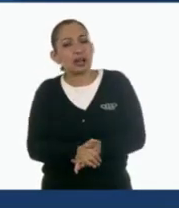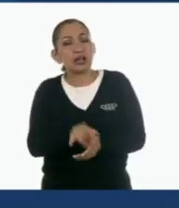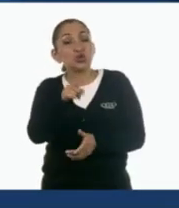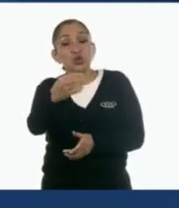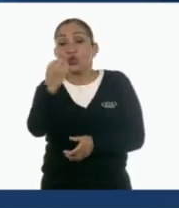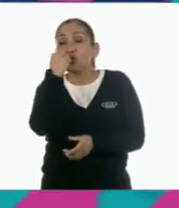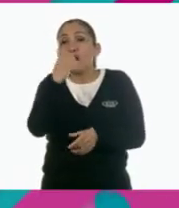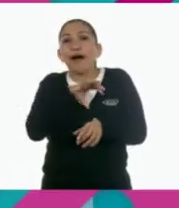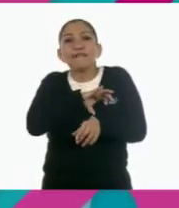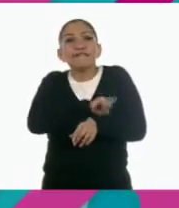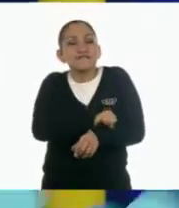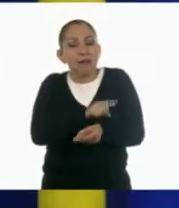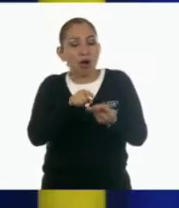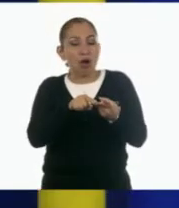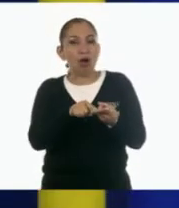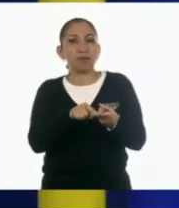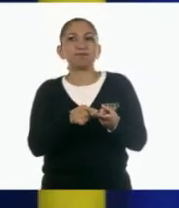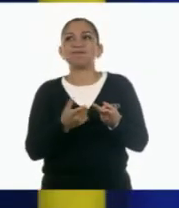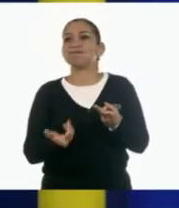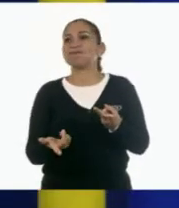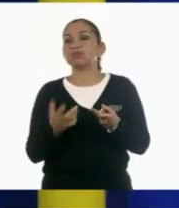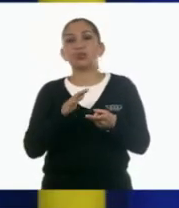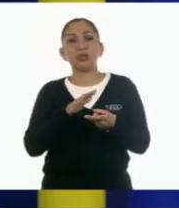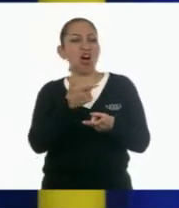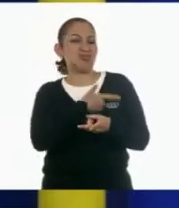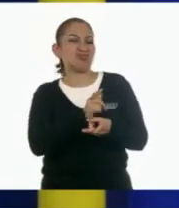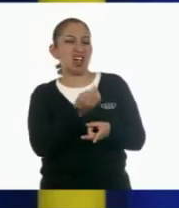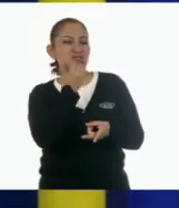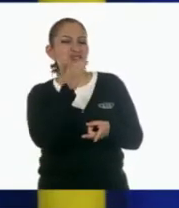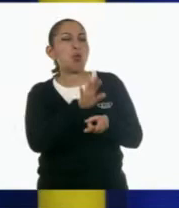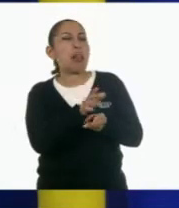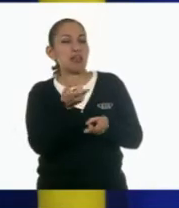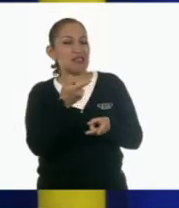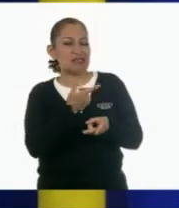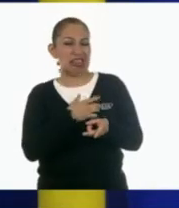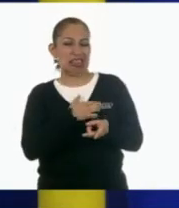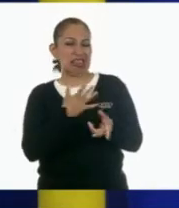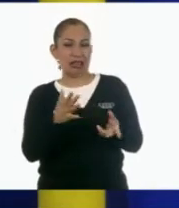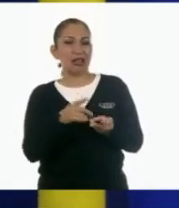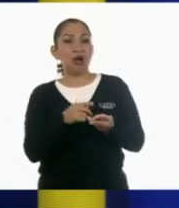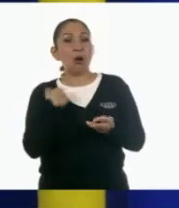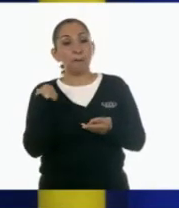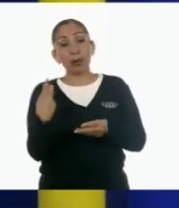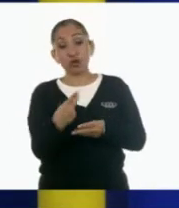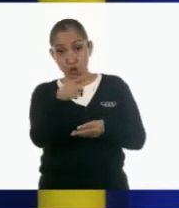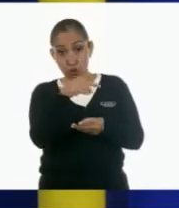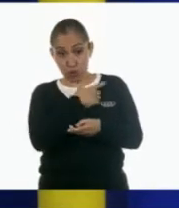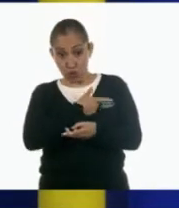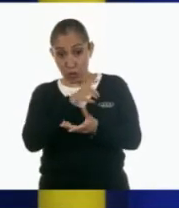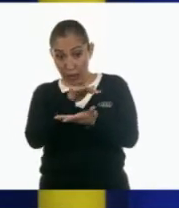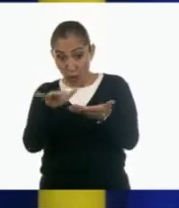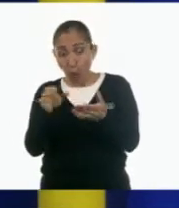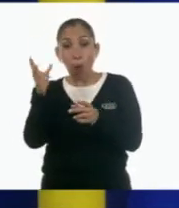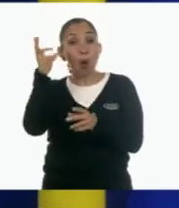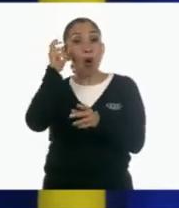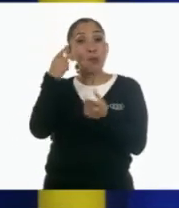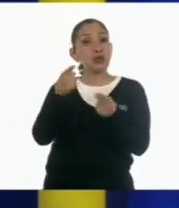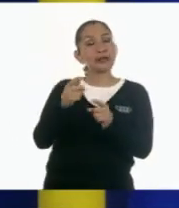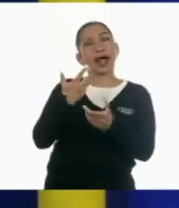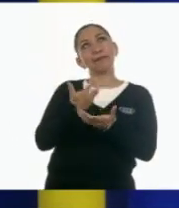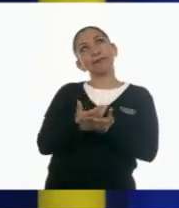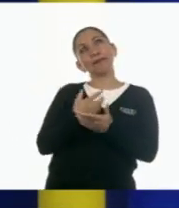comida favorita? ¿Cuál es tu comida favorita? ¿Cuál no te gusta? Exacto. Preguntar si le gusta leer, si le gusta escuchar